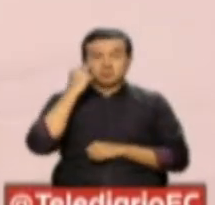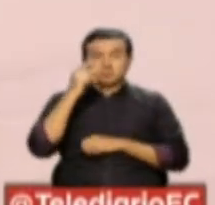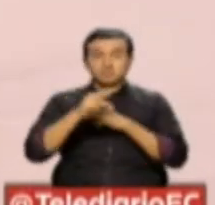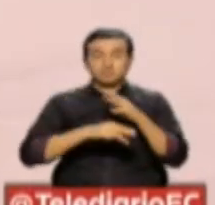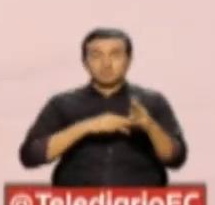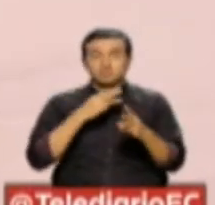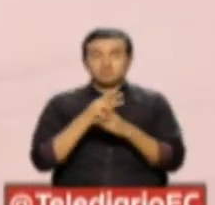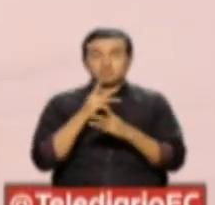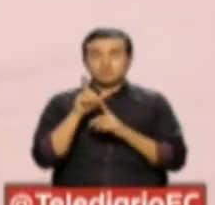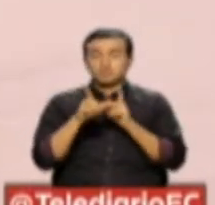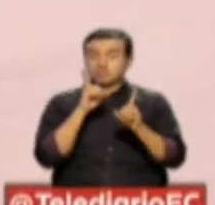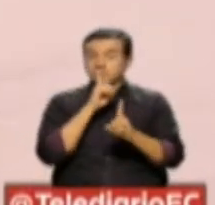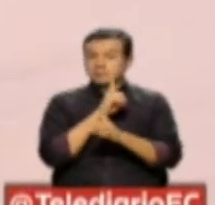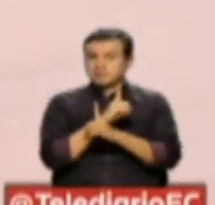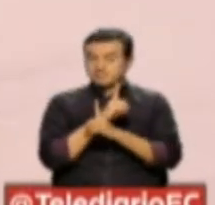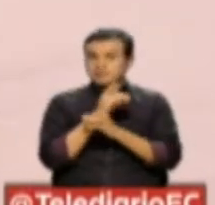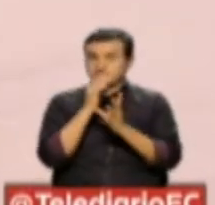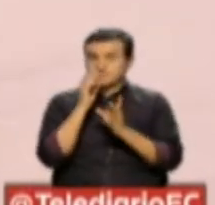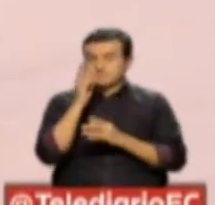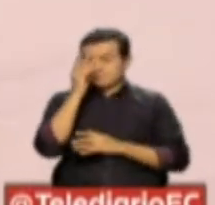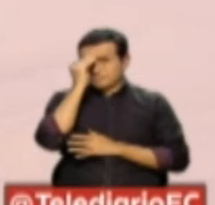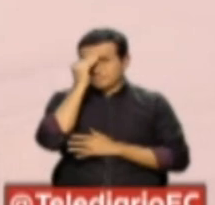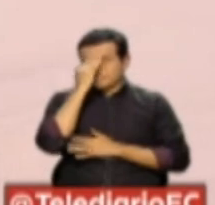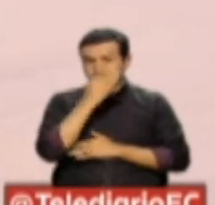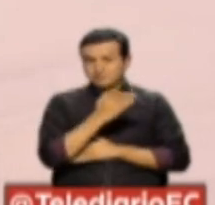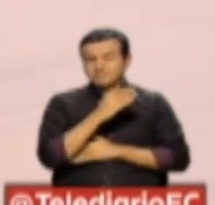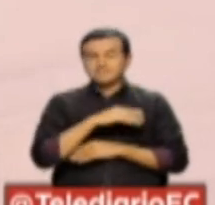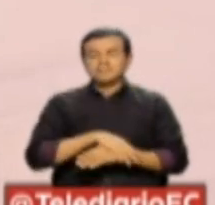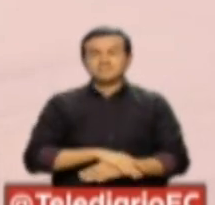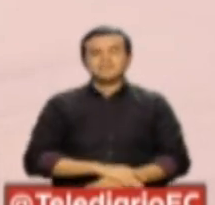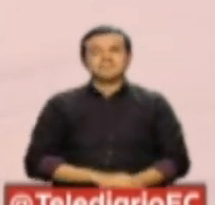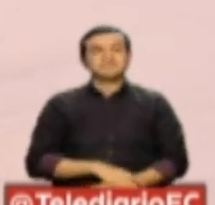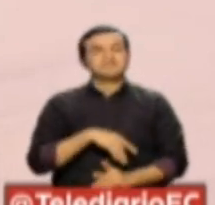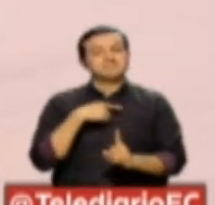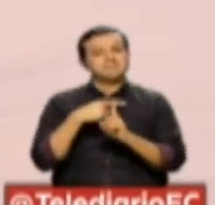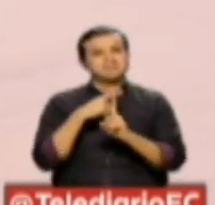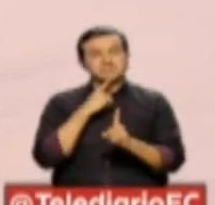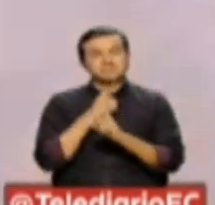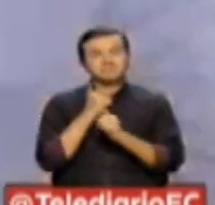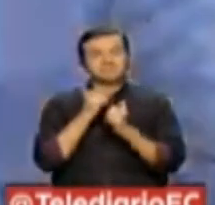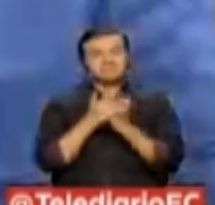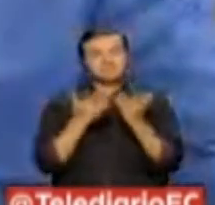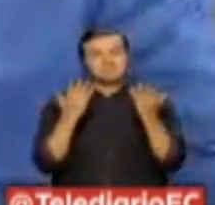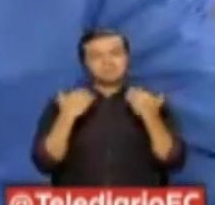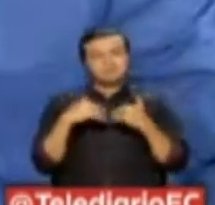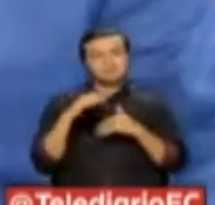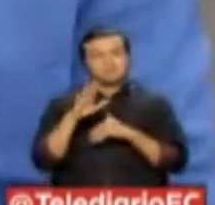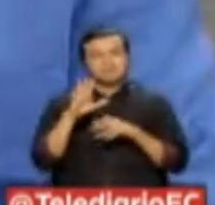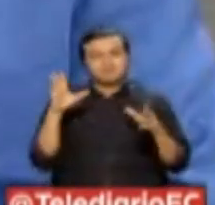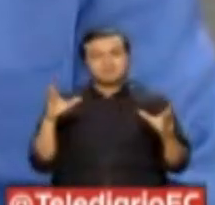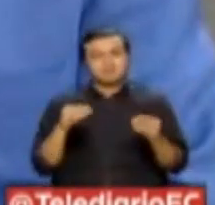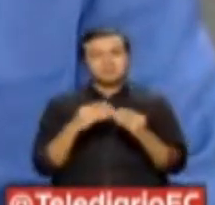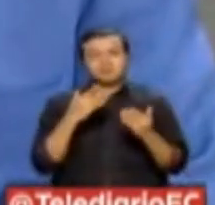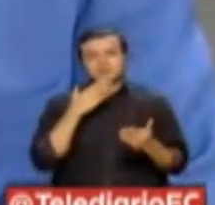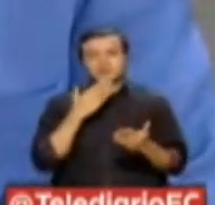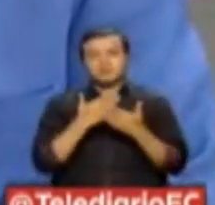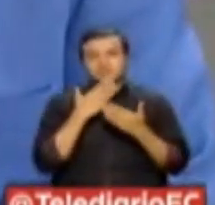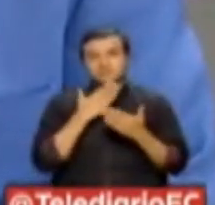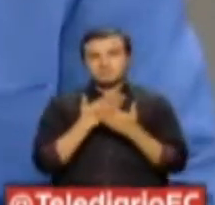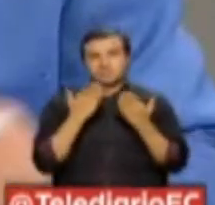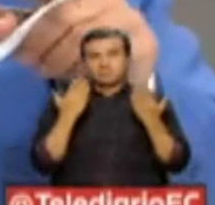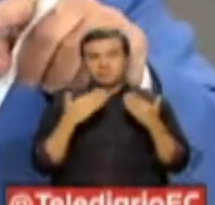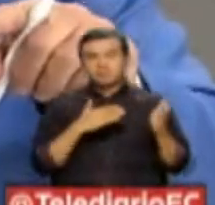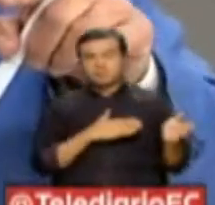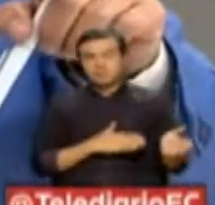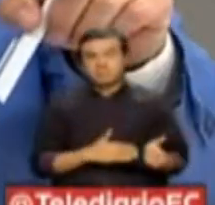de discapacidades intelectuales una buena noticia con la que concluimos este espacio agradeciendo como siempre su